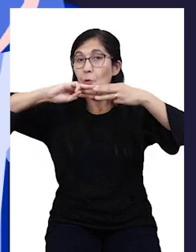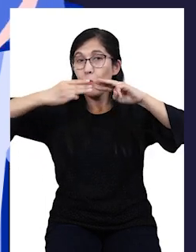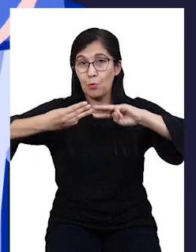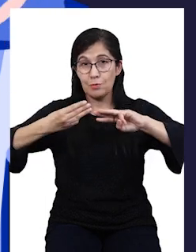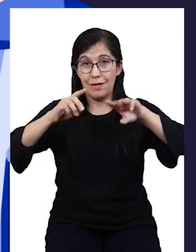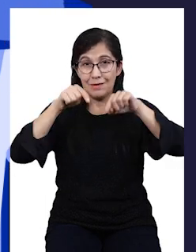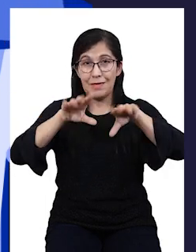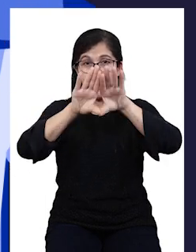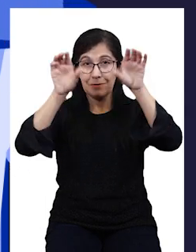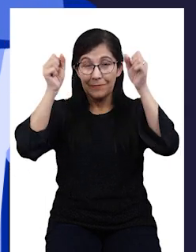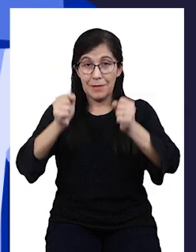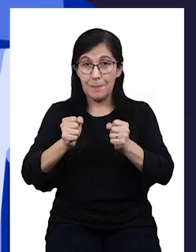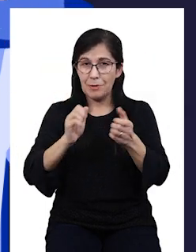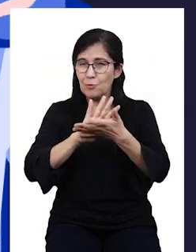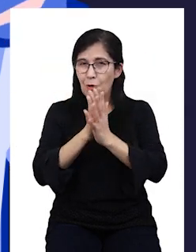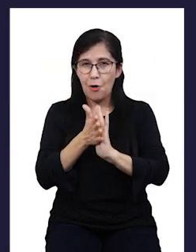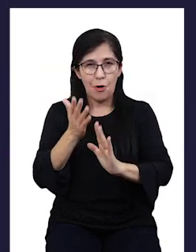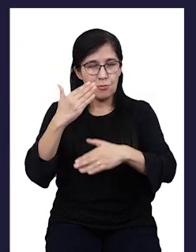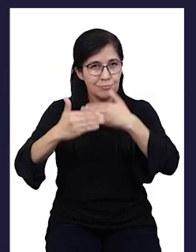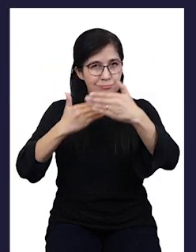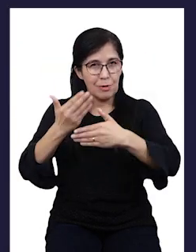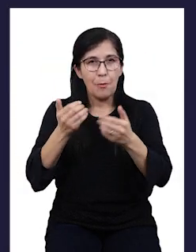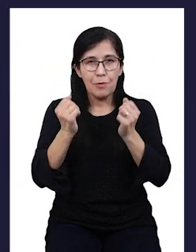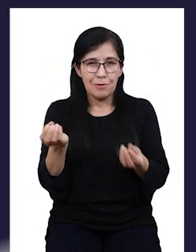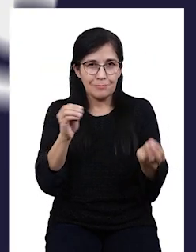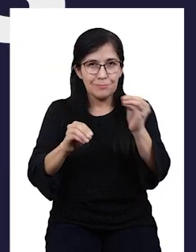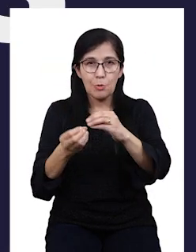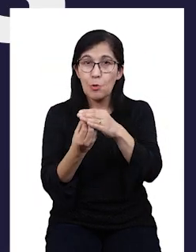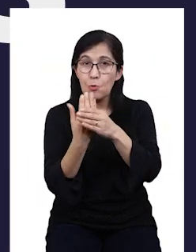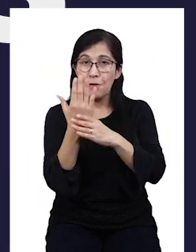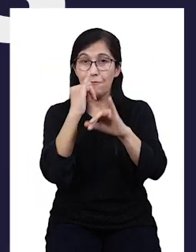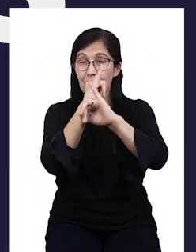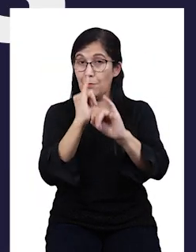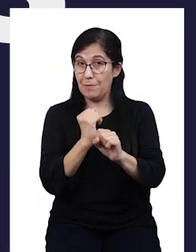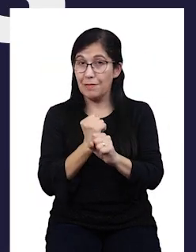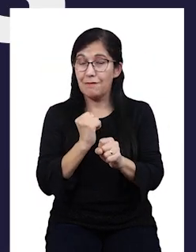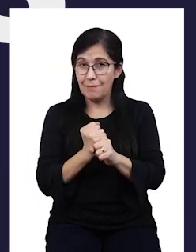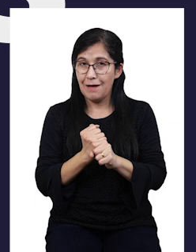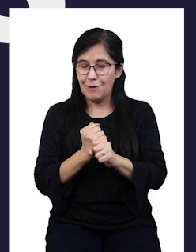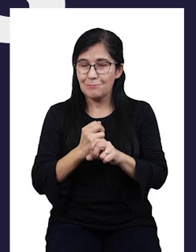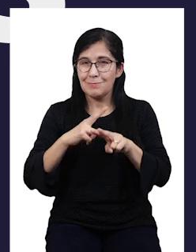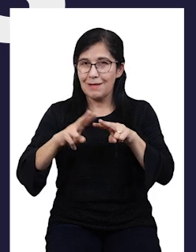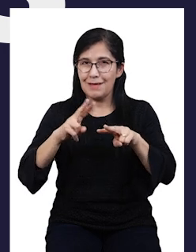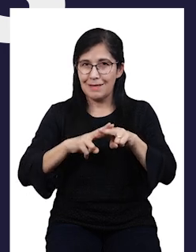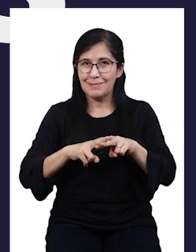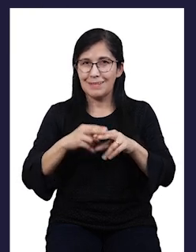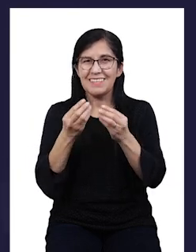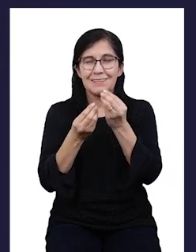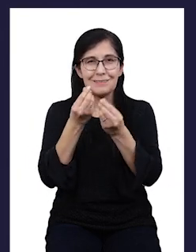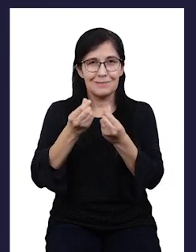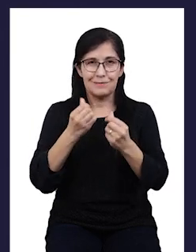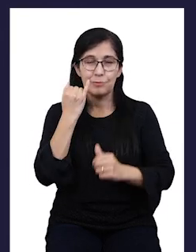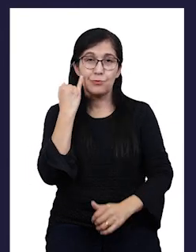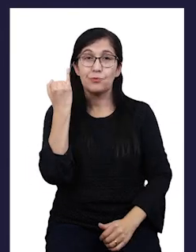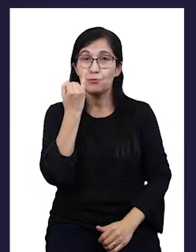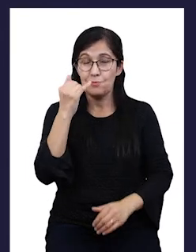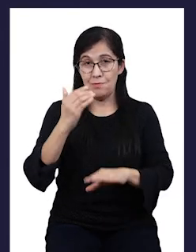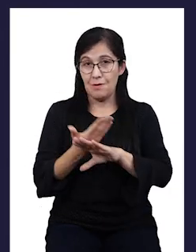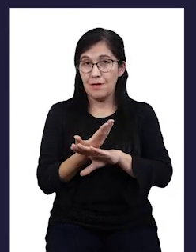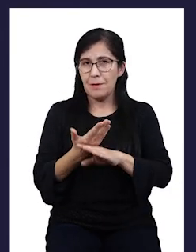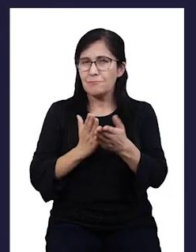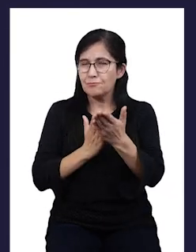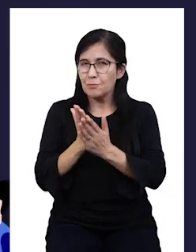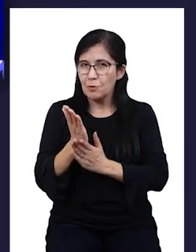ajustes al sistema y al mapa de procesos de manera de incorporar los nuevos lineamientos y definiciones sobre la calidad